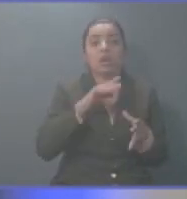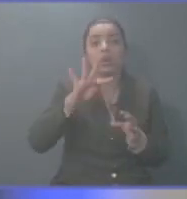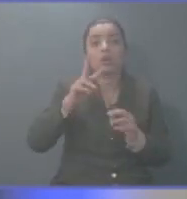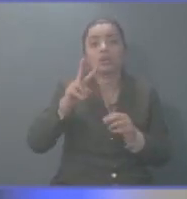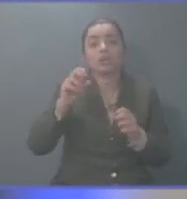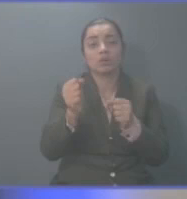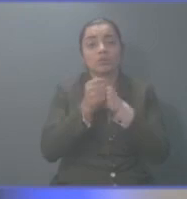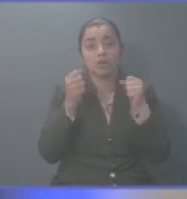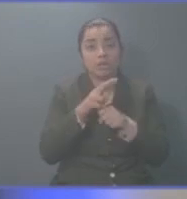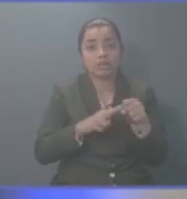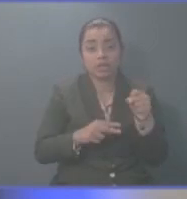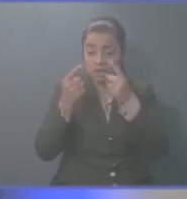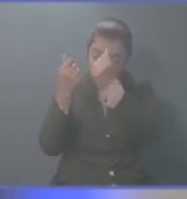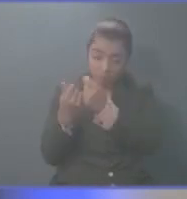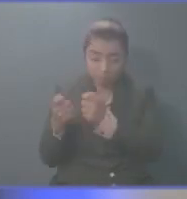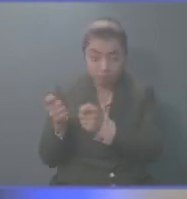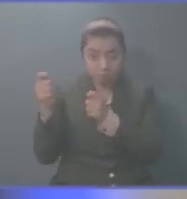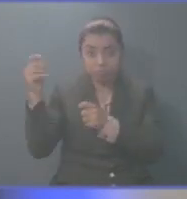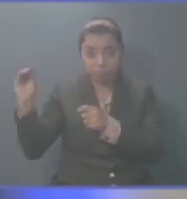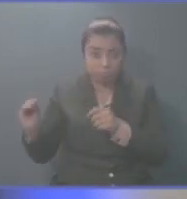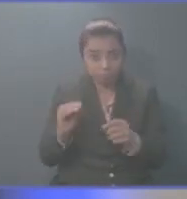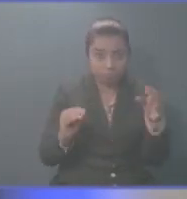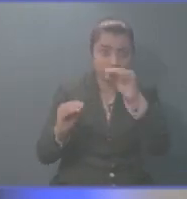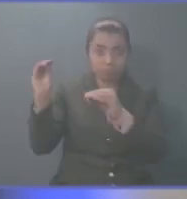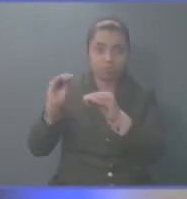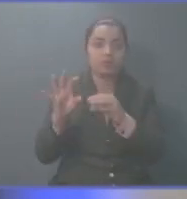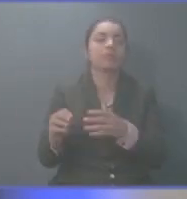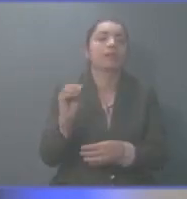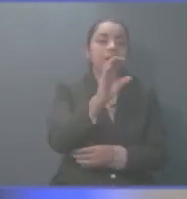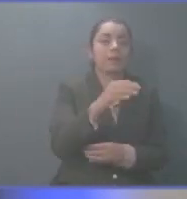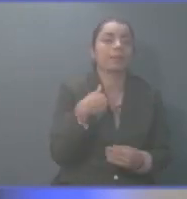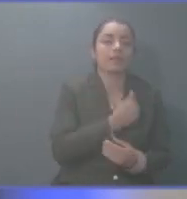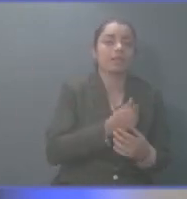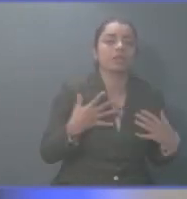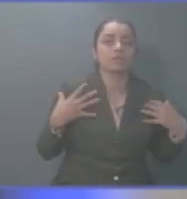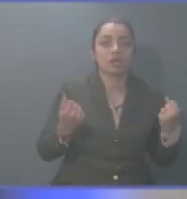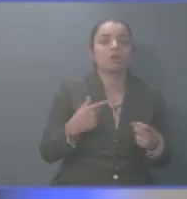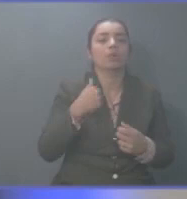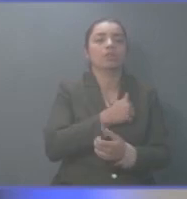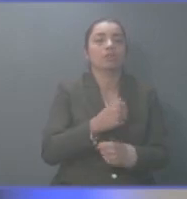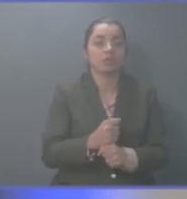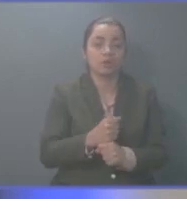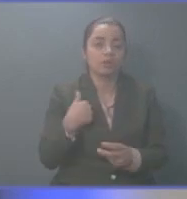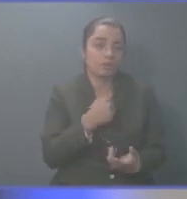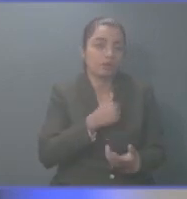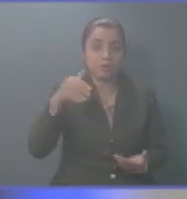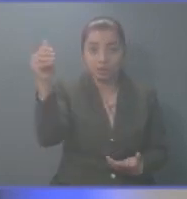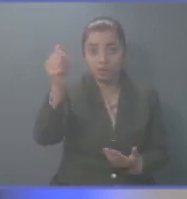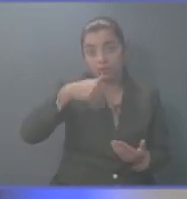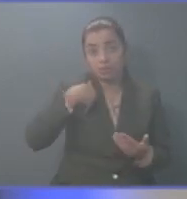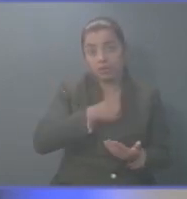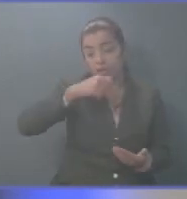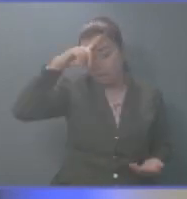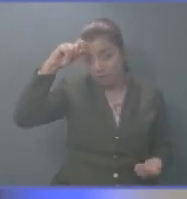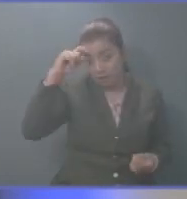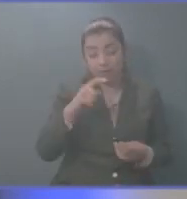dólares en reorientaciones para que ese dinero fuera utilizado en el Ministerio de Salud, de Seguridad, de Educación y de Trabajo. Le